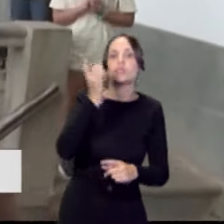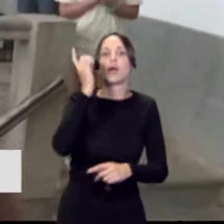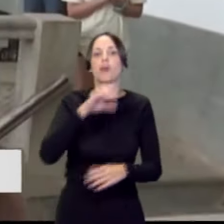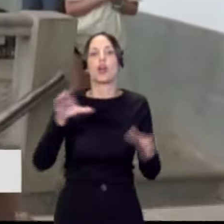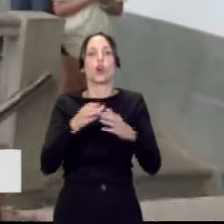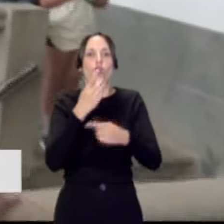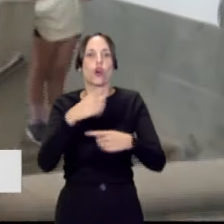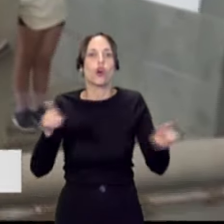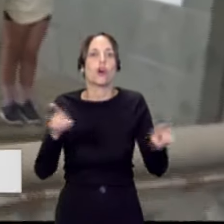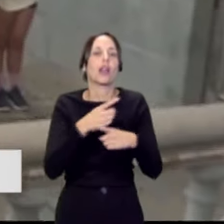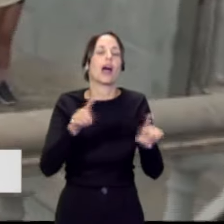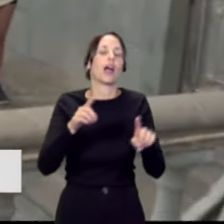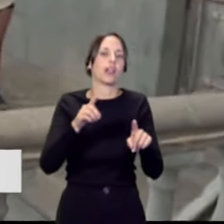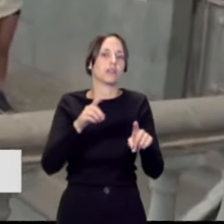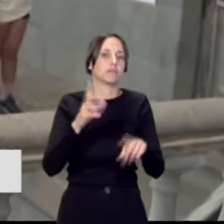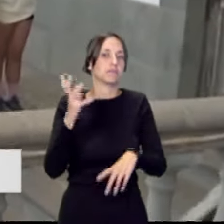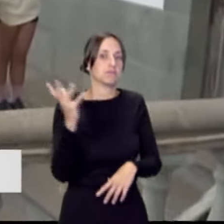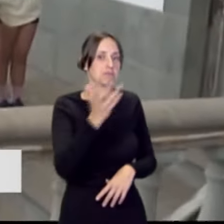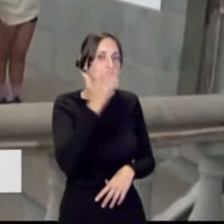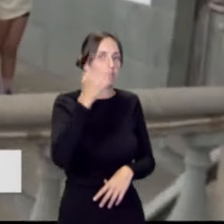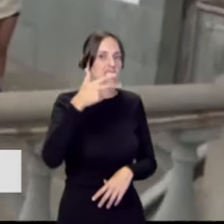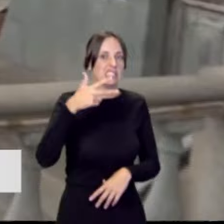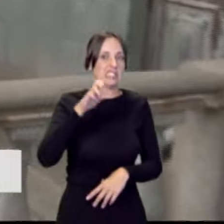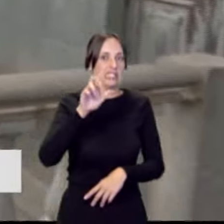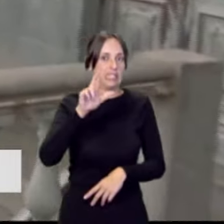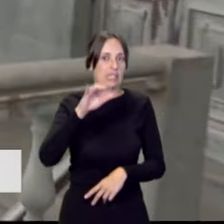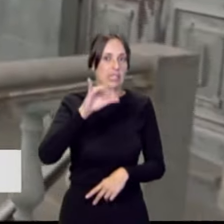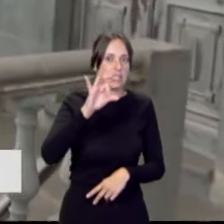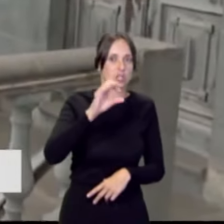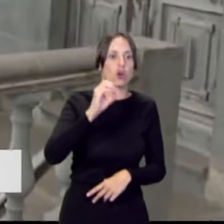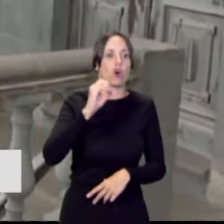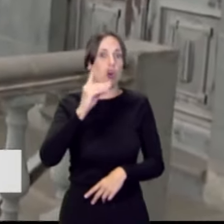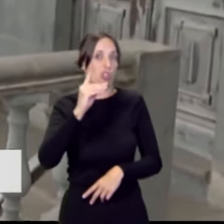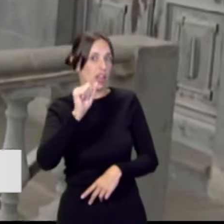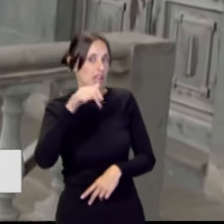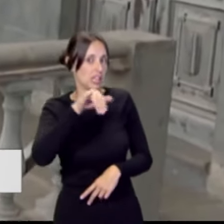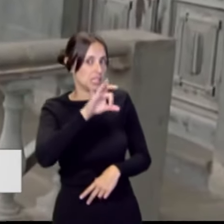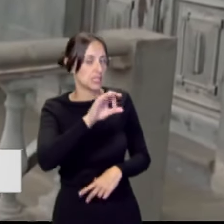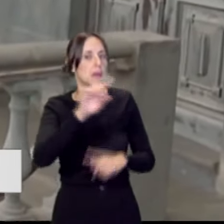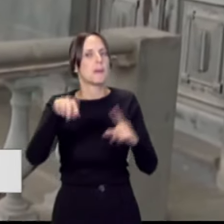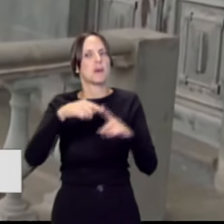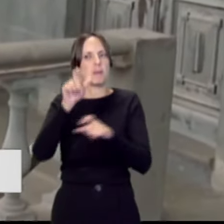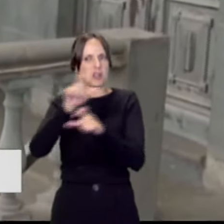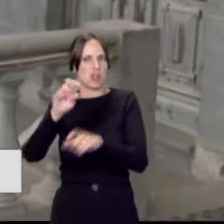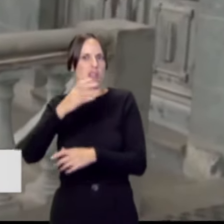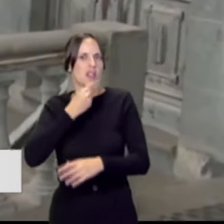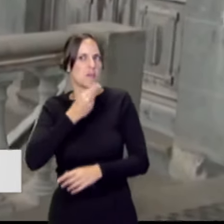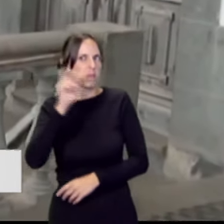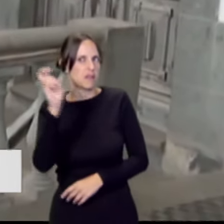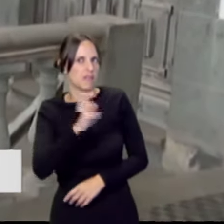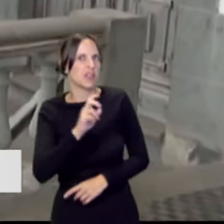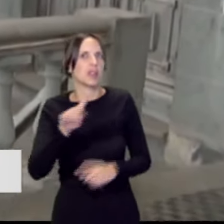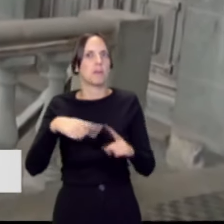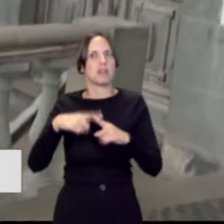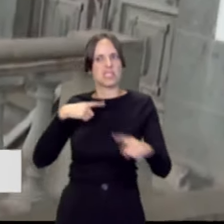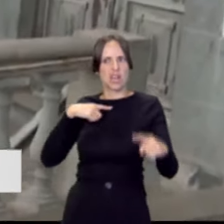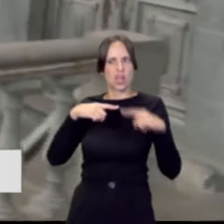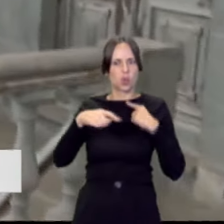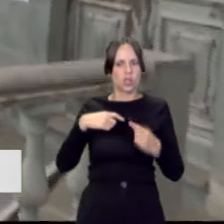viene de una escuela de interpretación de Las Palmas, aparte de la regiduría, es decir, pues sí, más de 60 personas. Sí. Bueno, además,